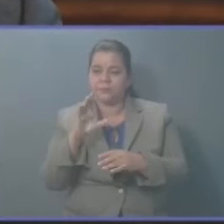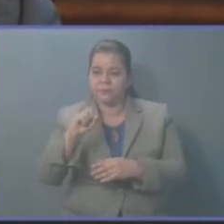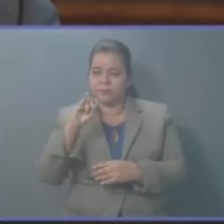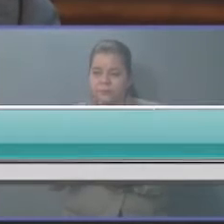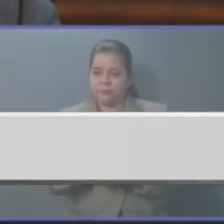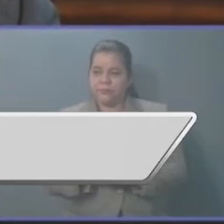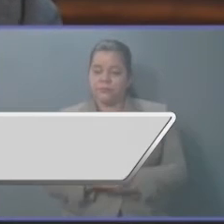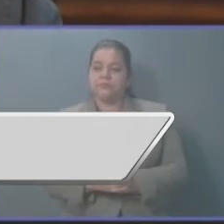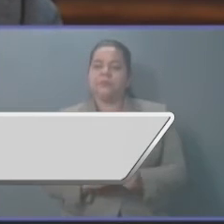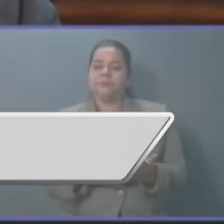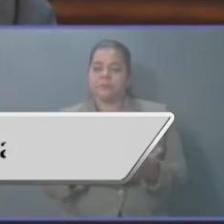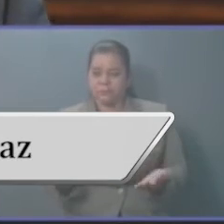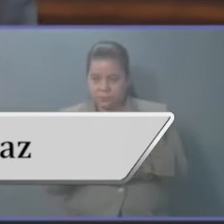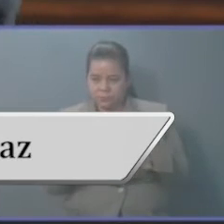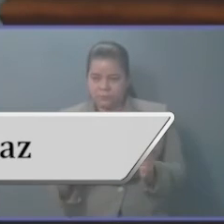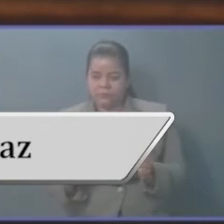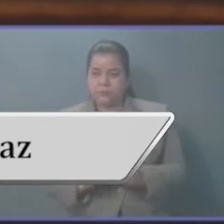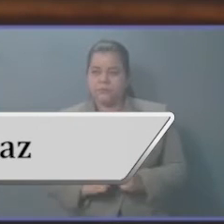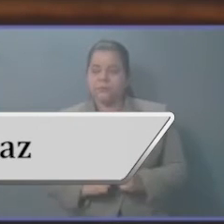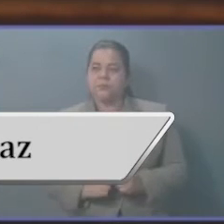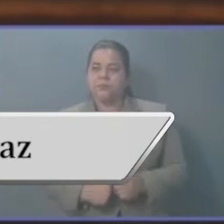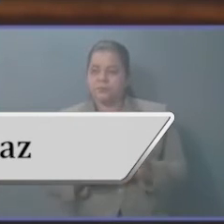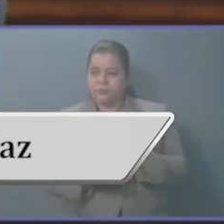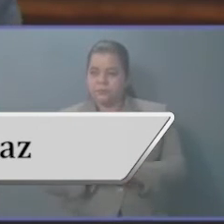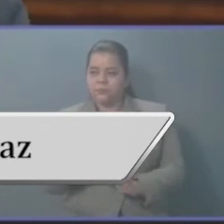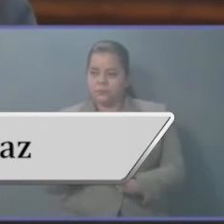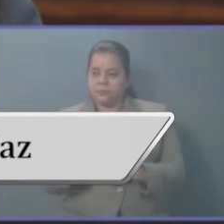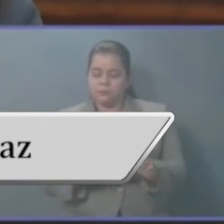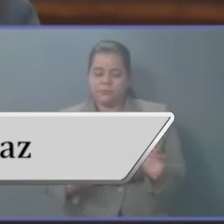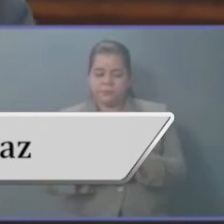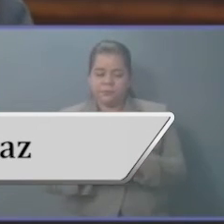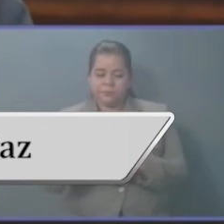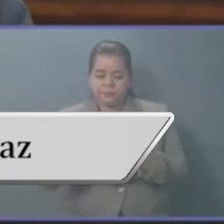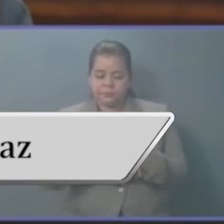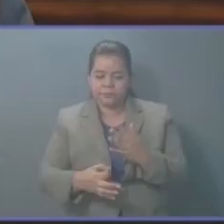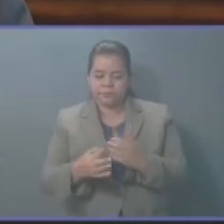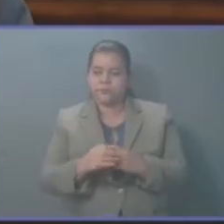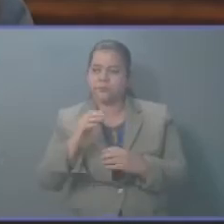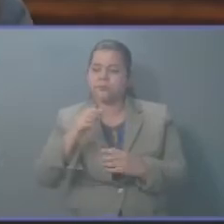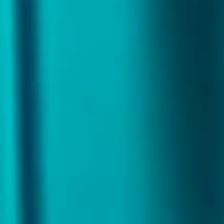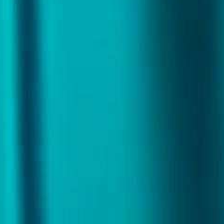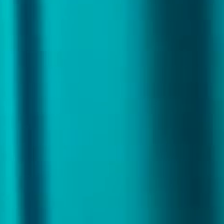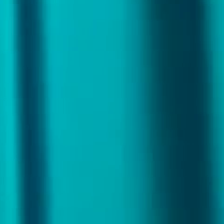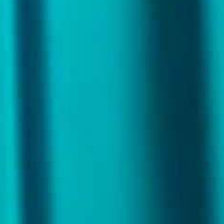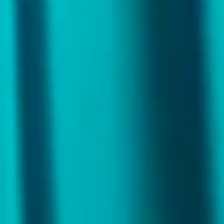de Justicia a fin de poder desarrollar una reforma a la Ley Orgánica Judicial.